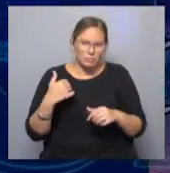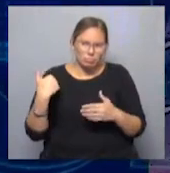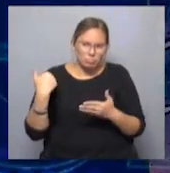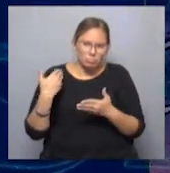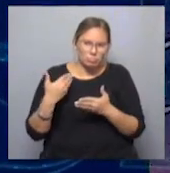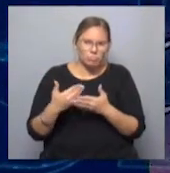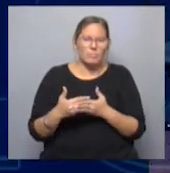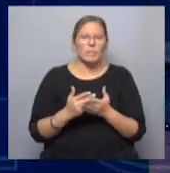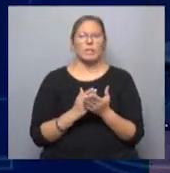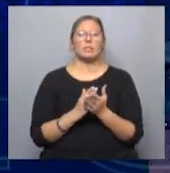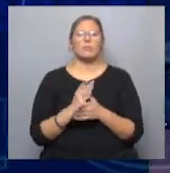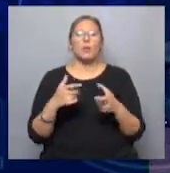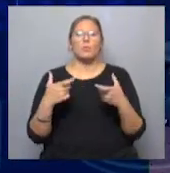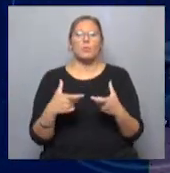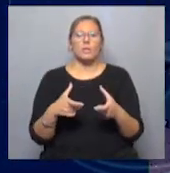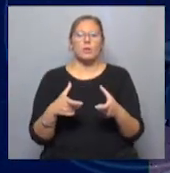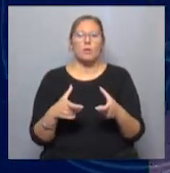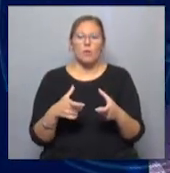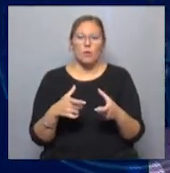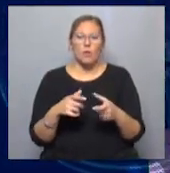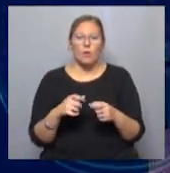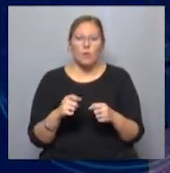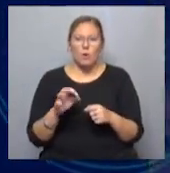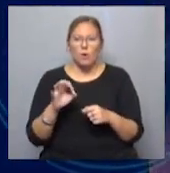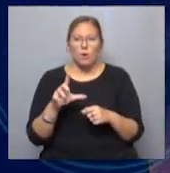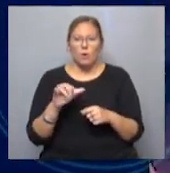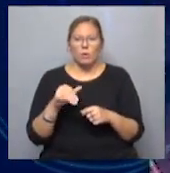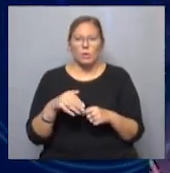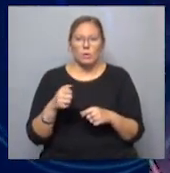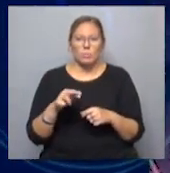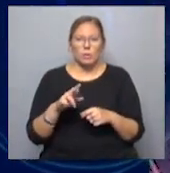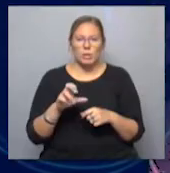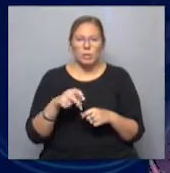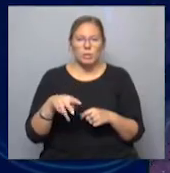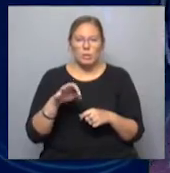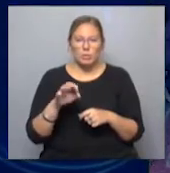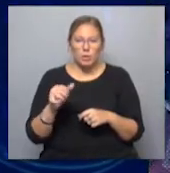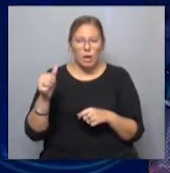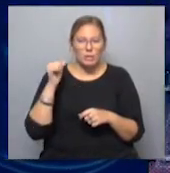Siempre decimos que hay un disco memorable de los olimareños y el maestro Lena, Todo Detrás de Momo.